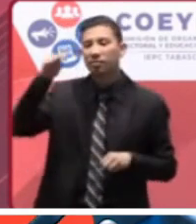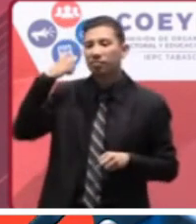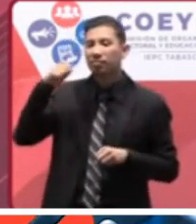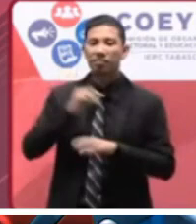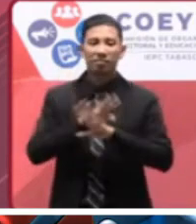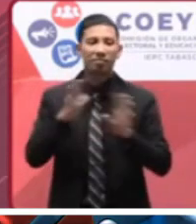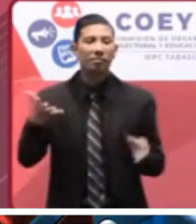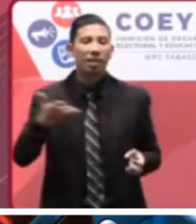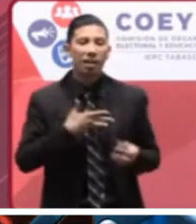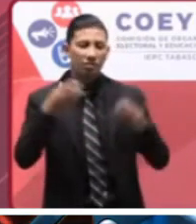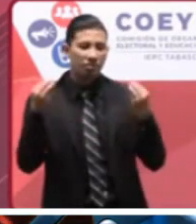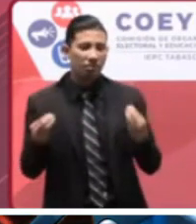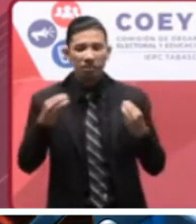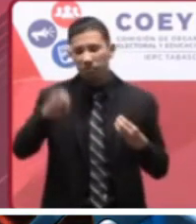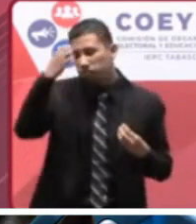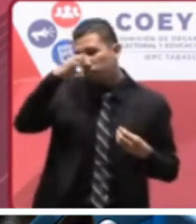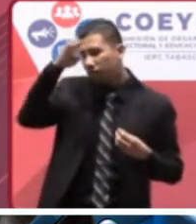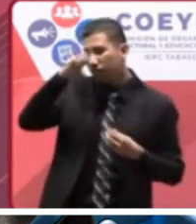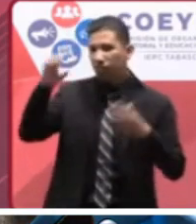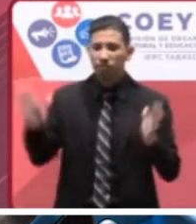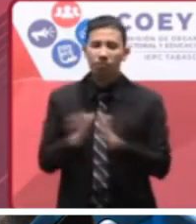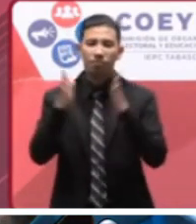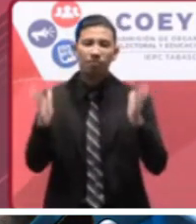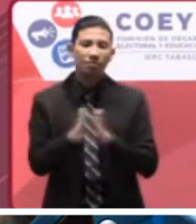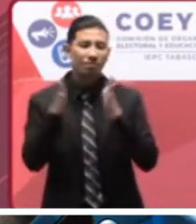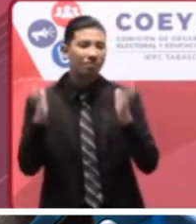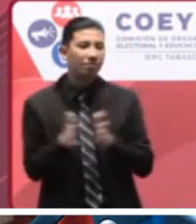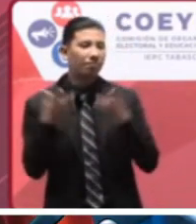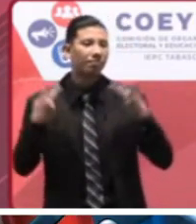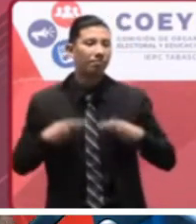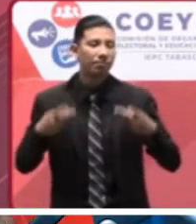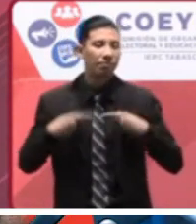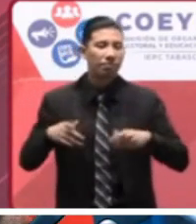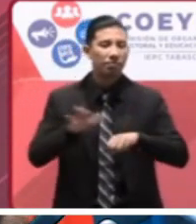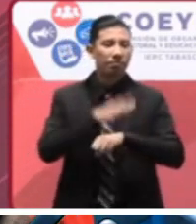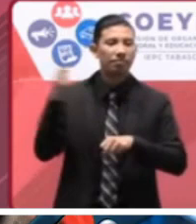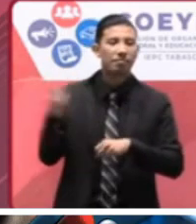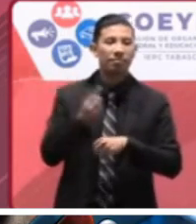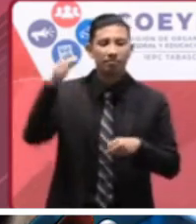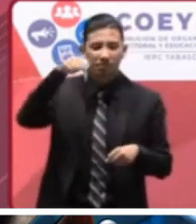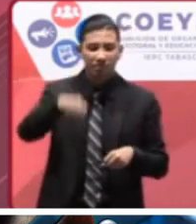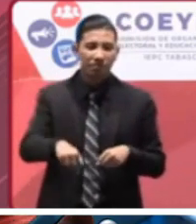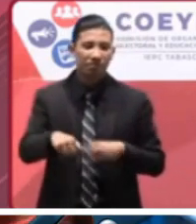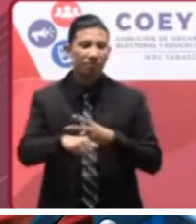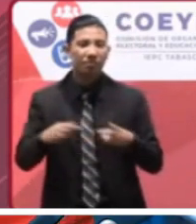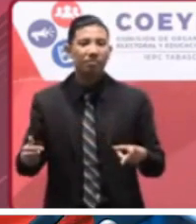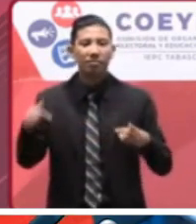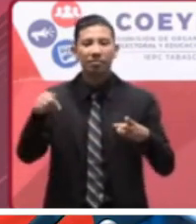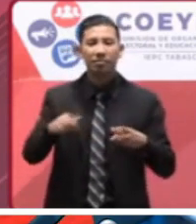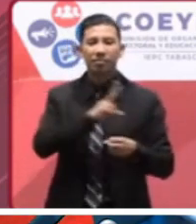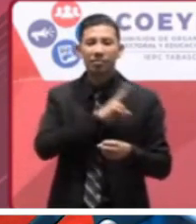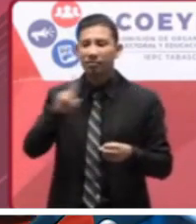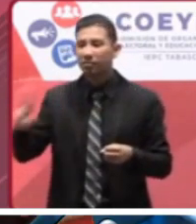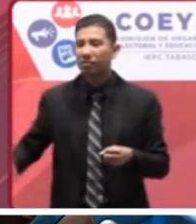mucha experiencia de participación ciudadana, porque de aquí es el presidente de